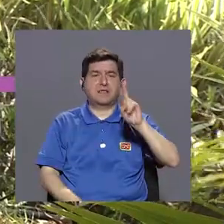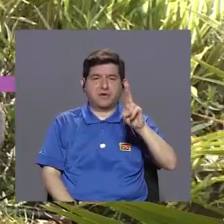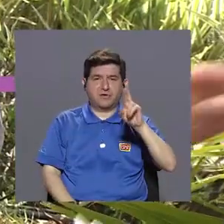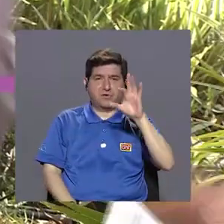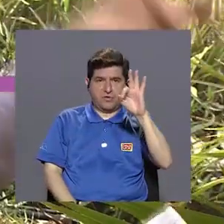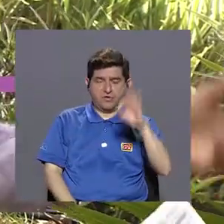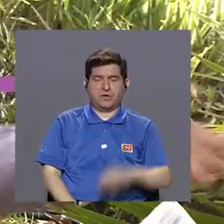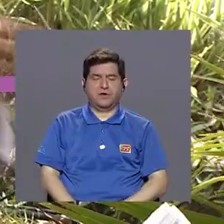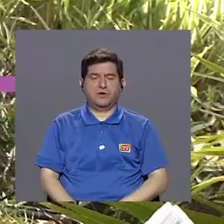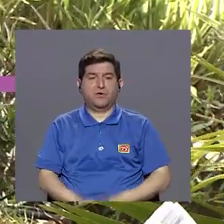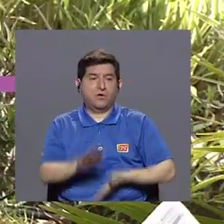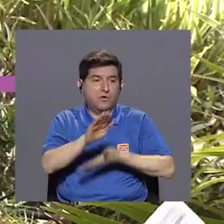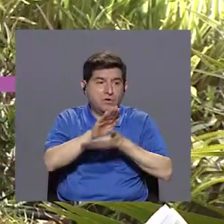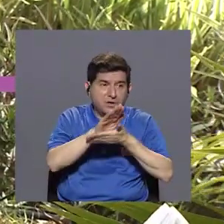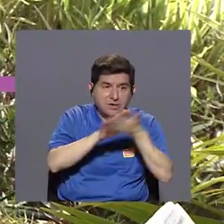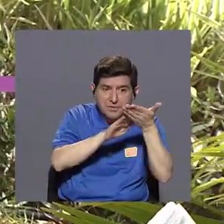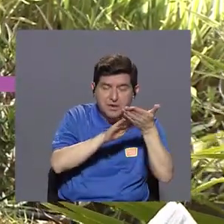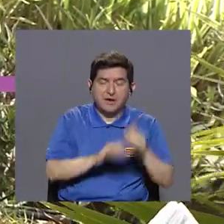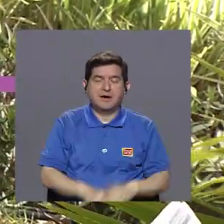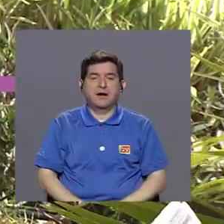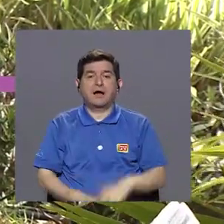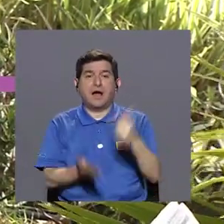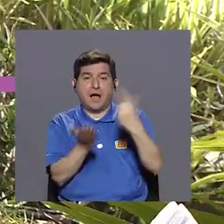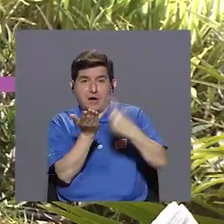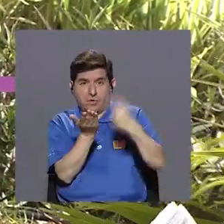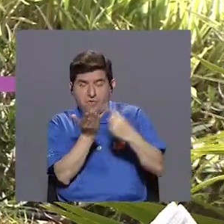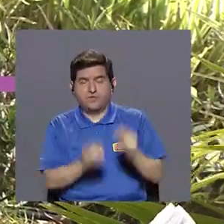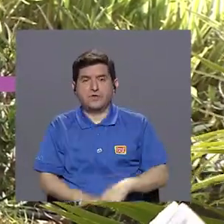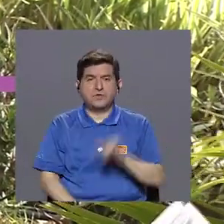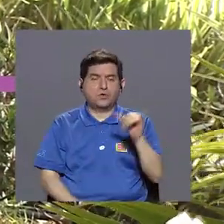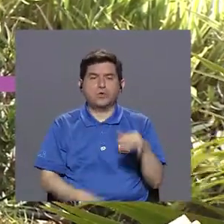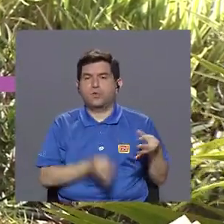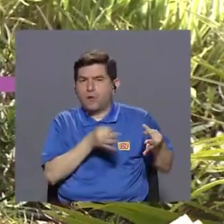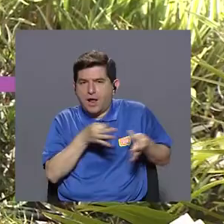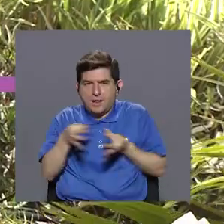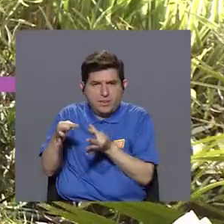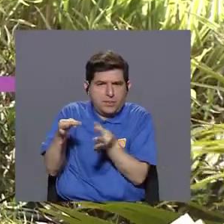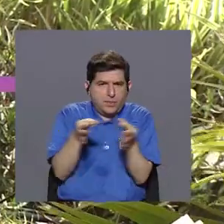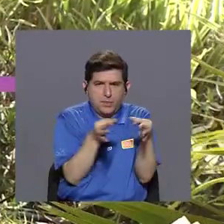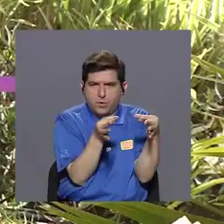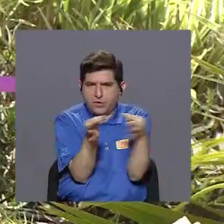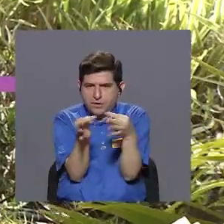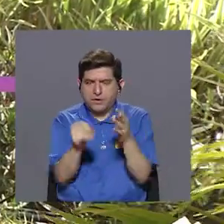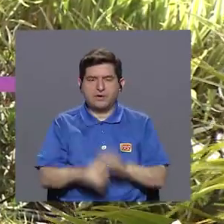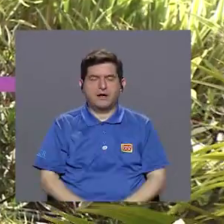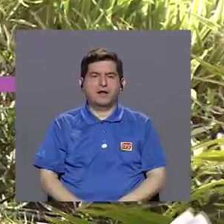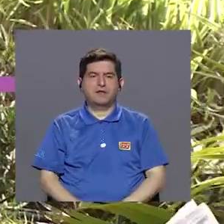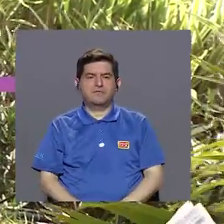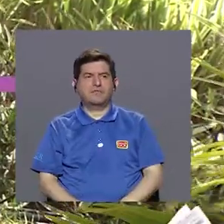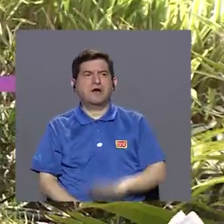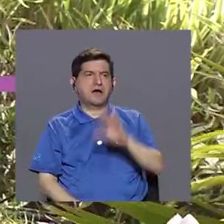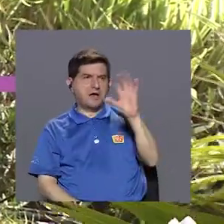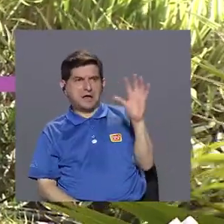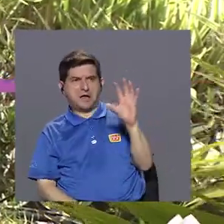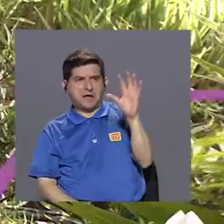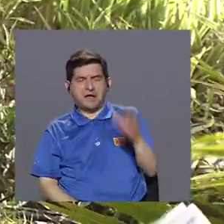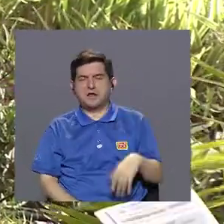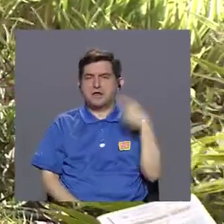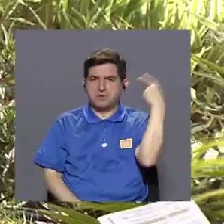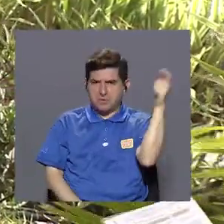Se trasladan hasta Golfito. Igual pasa, por ejemplo, con Turrialba, con Caribe,